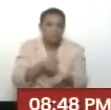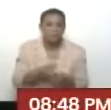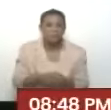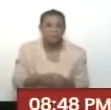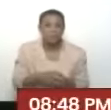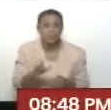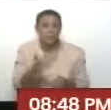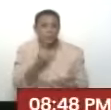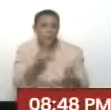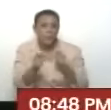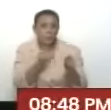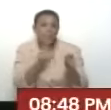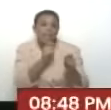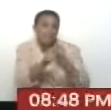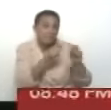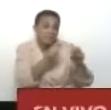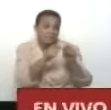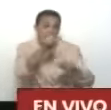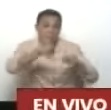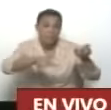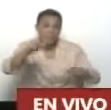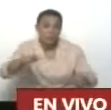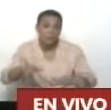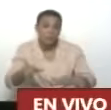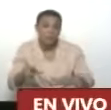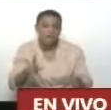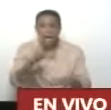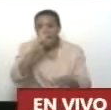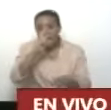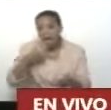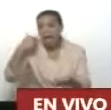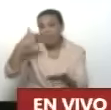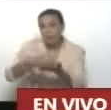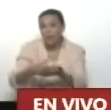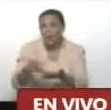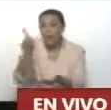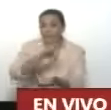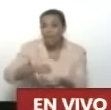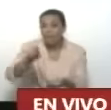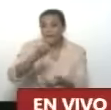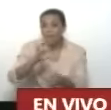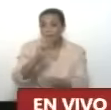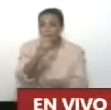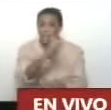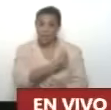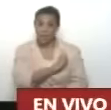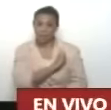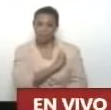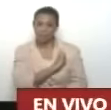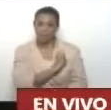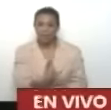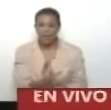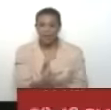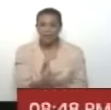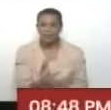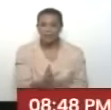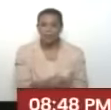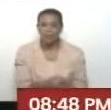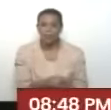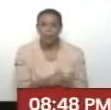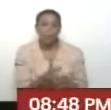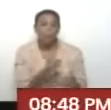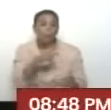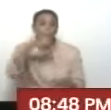Ustedes saben que yo siempre hago una entrevista anual con Ignacio Ramonet, que sale el 1 de enero. Le dije a Ignacio, Ignacio, vamos a hacer